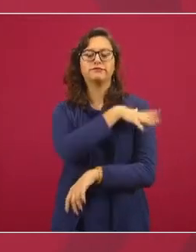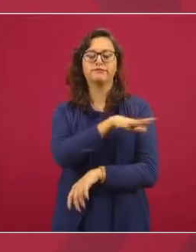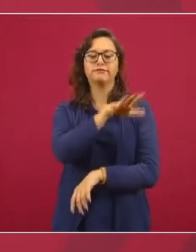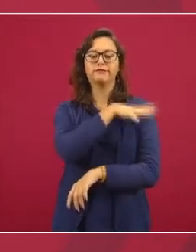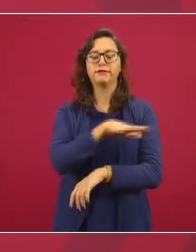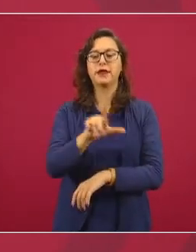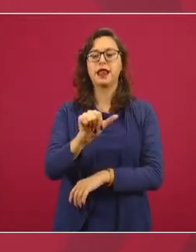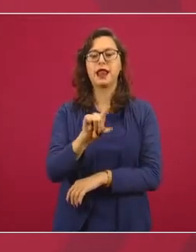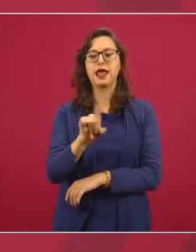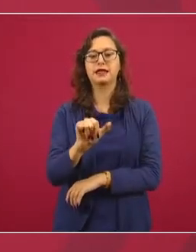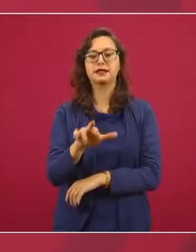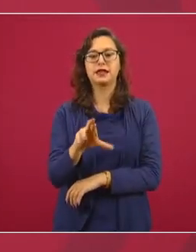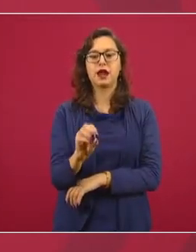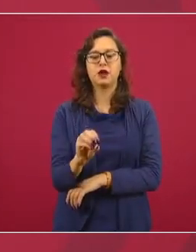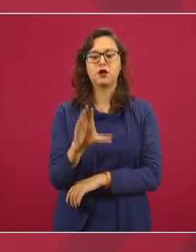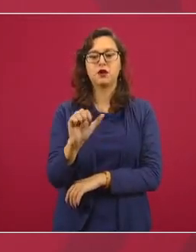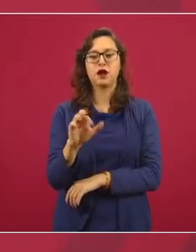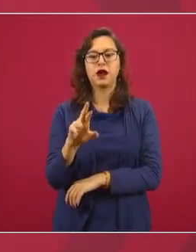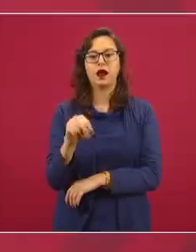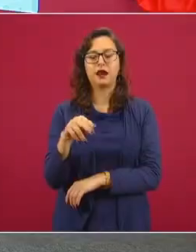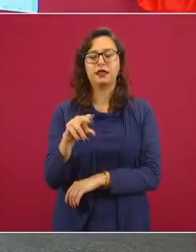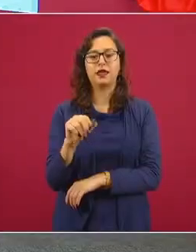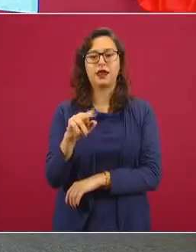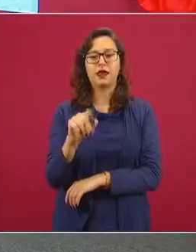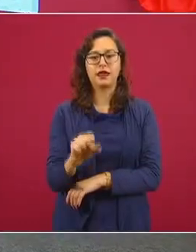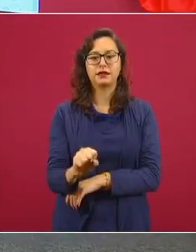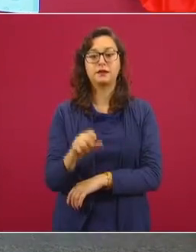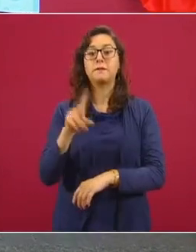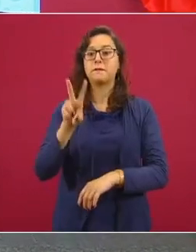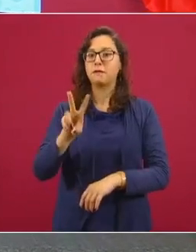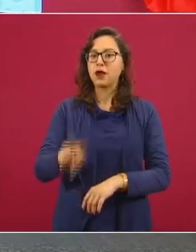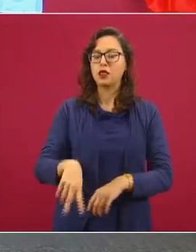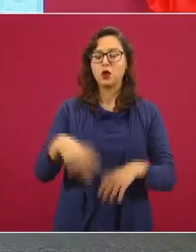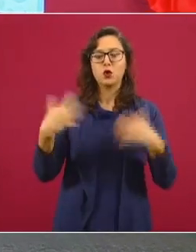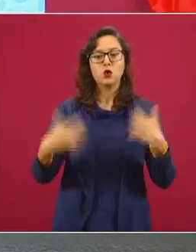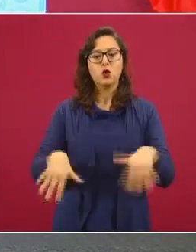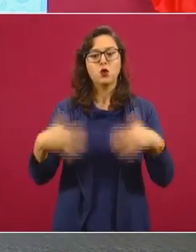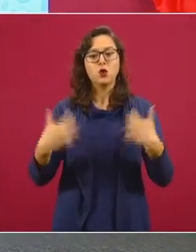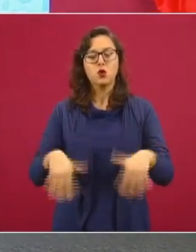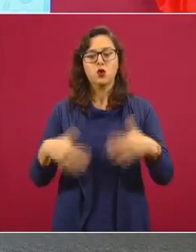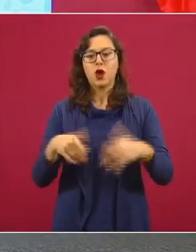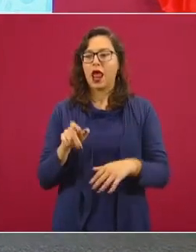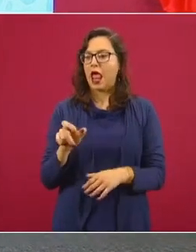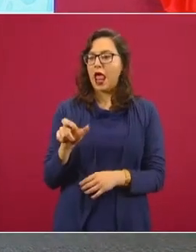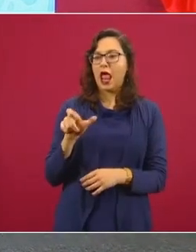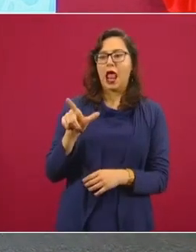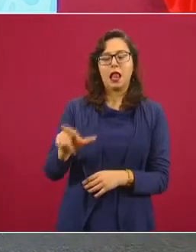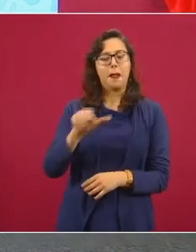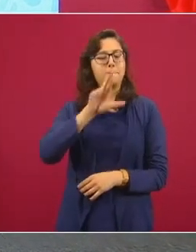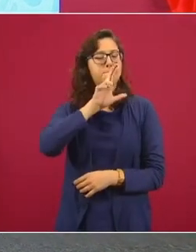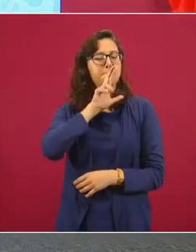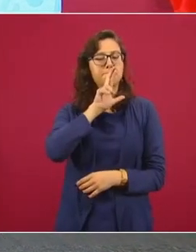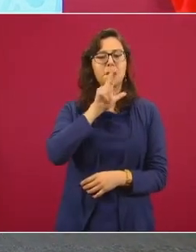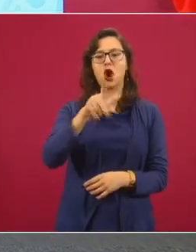sin duda el mejor presidente de México del siglo XX.